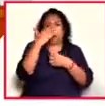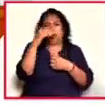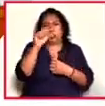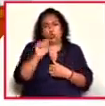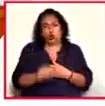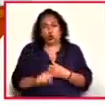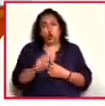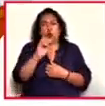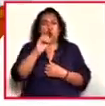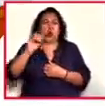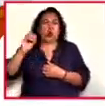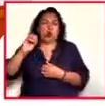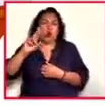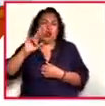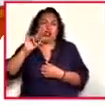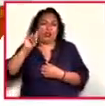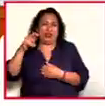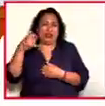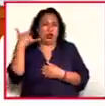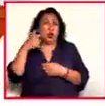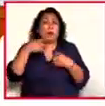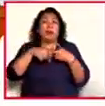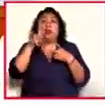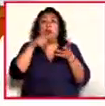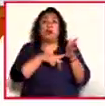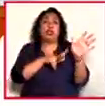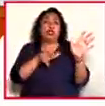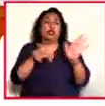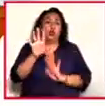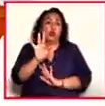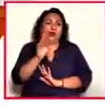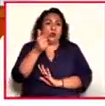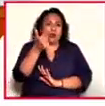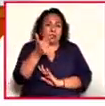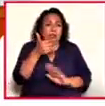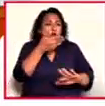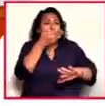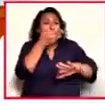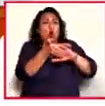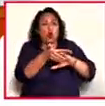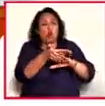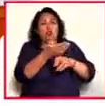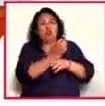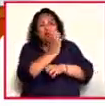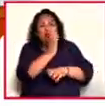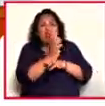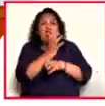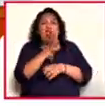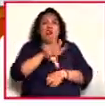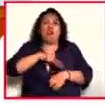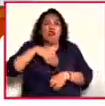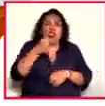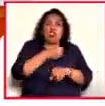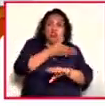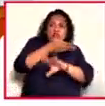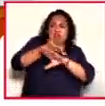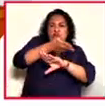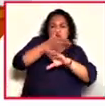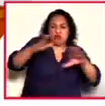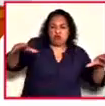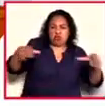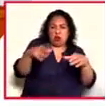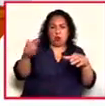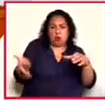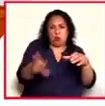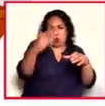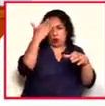Yucatán iniciaron en julio de 1847 contra la explotación y abusos en su contra. Al pueblo maya